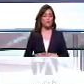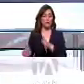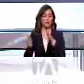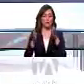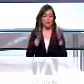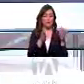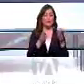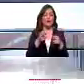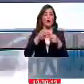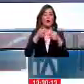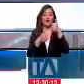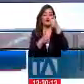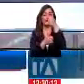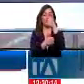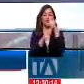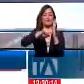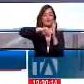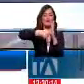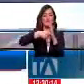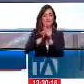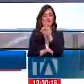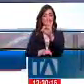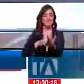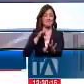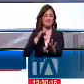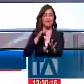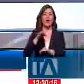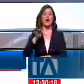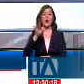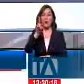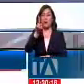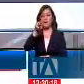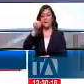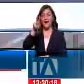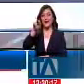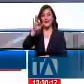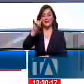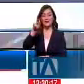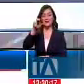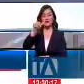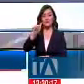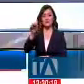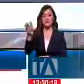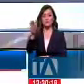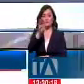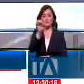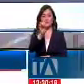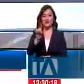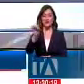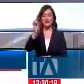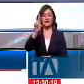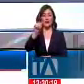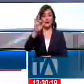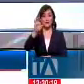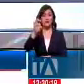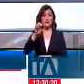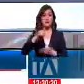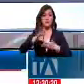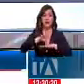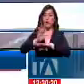Valentina Zárate, ex subcontralora subrogante, aportó con información a la Comisión de Fiscalización de la Asamblea Nacional. Allí mencionó que